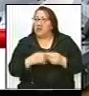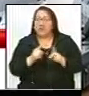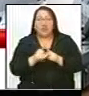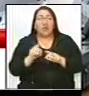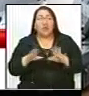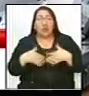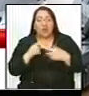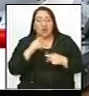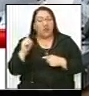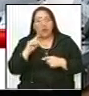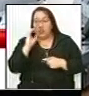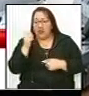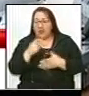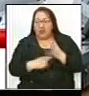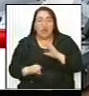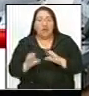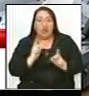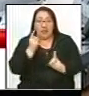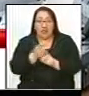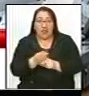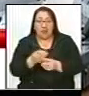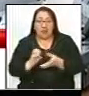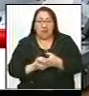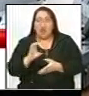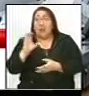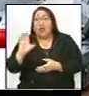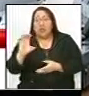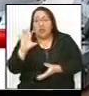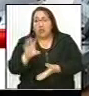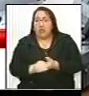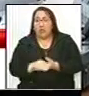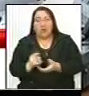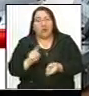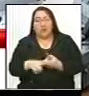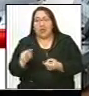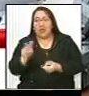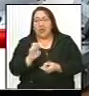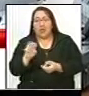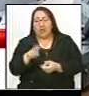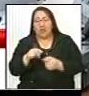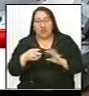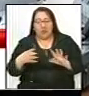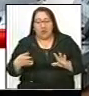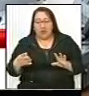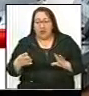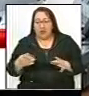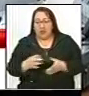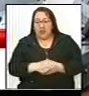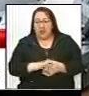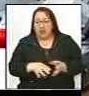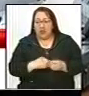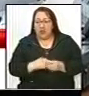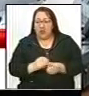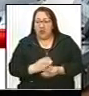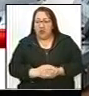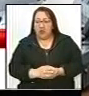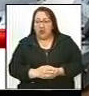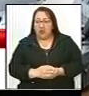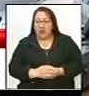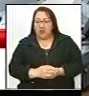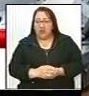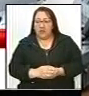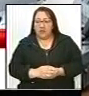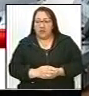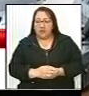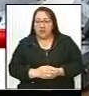Obviamente no creemos que vaya a llegarse a desembolsar hasta enero 2019 la totalidad de lo requerido